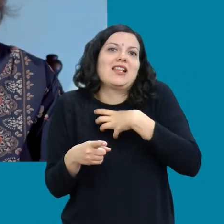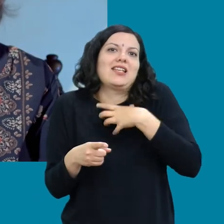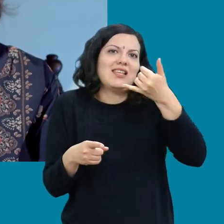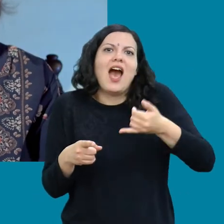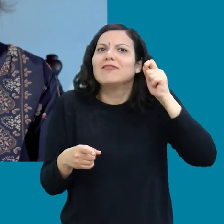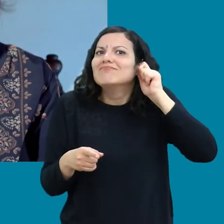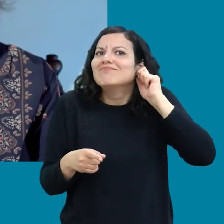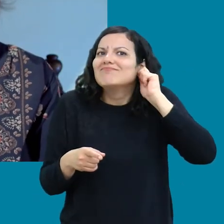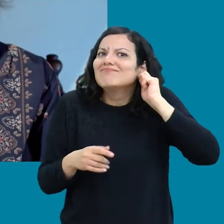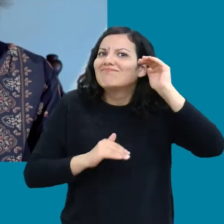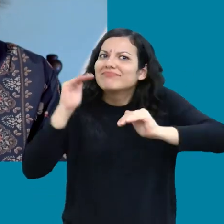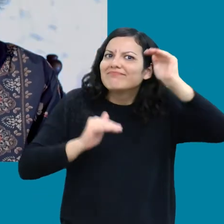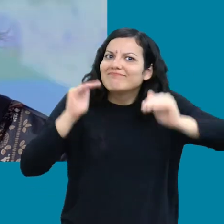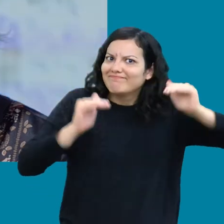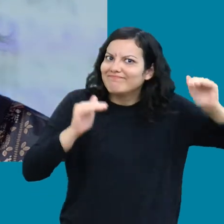al interior